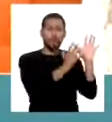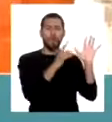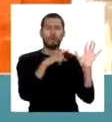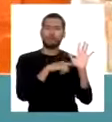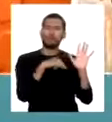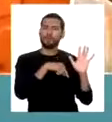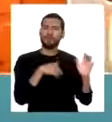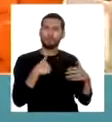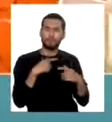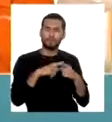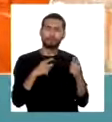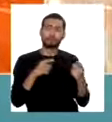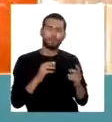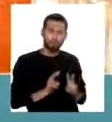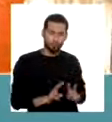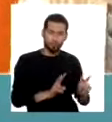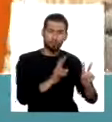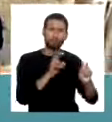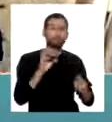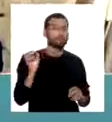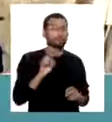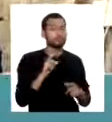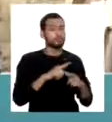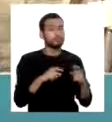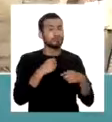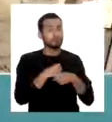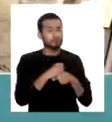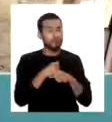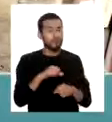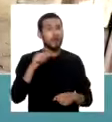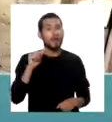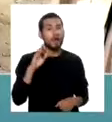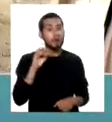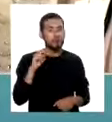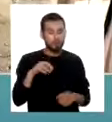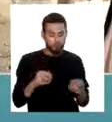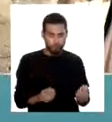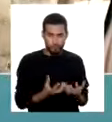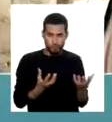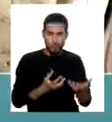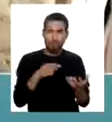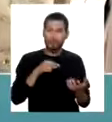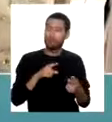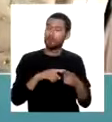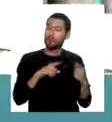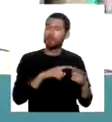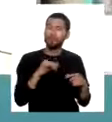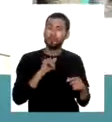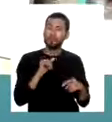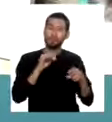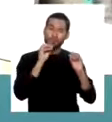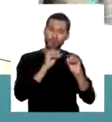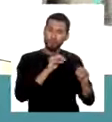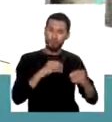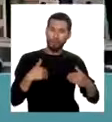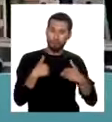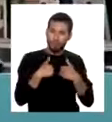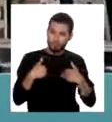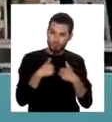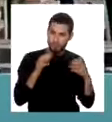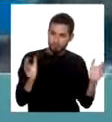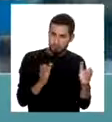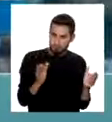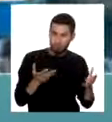donde manejan sus pastos mejorados o algunos hacen sus abonos orgánicos y también se dedican a la crianza de animales